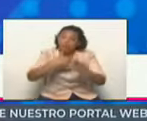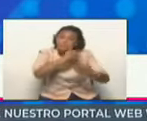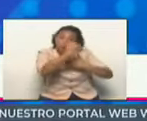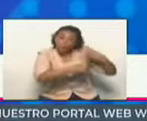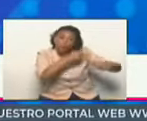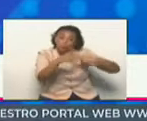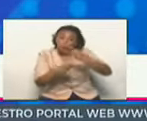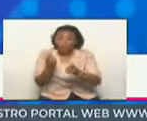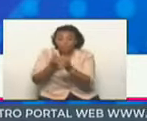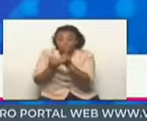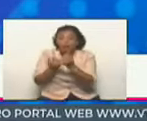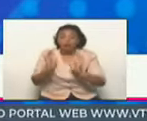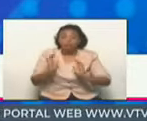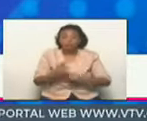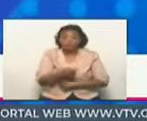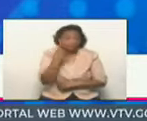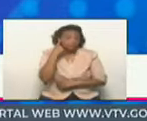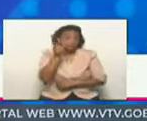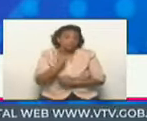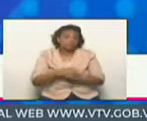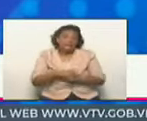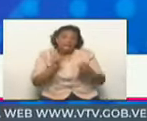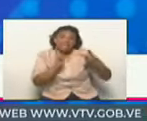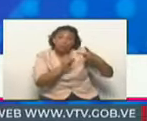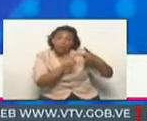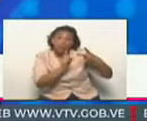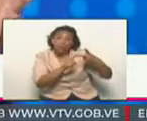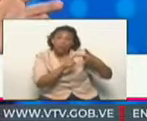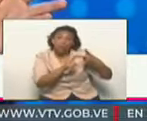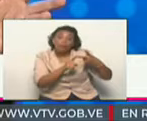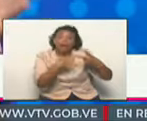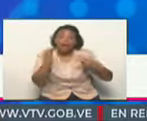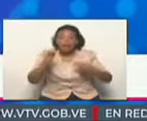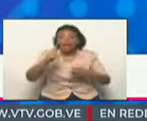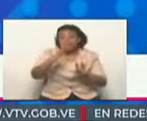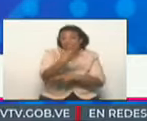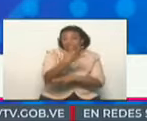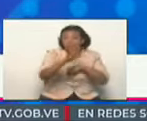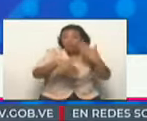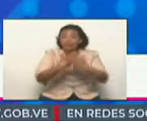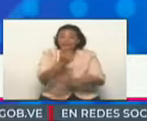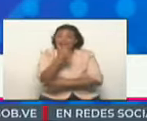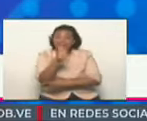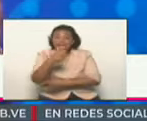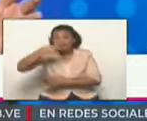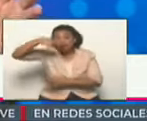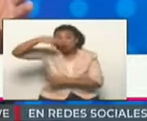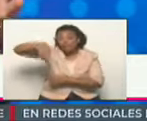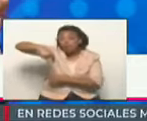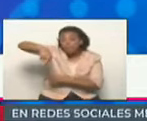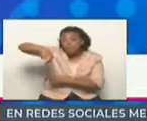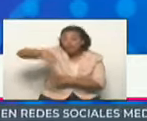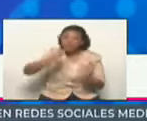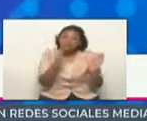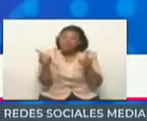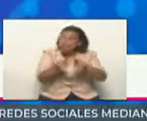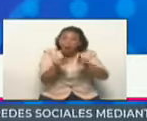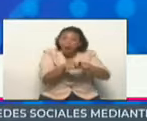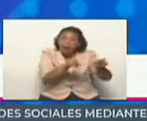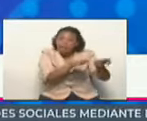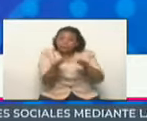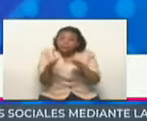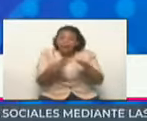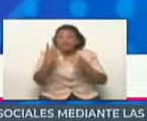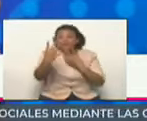y de comercio compartido. En segundo lugar, tenemos del 5 al 10 de noviembre, casi paralela, la